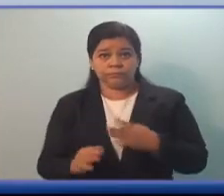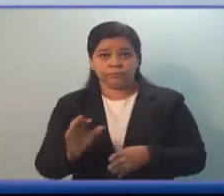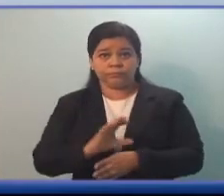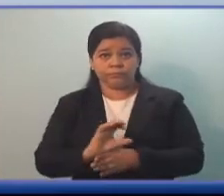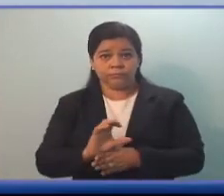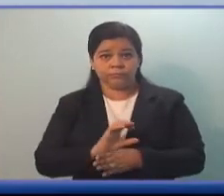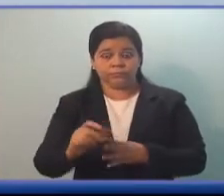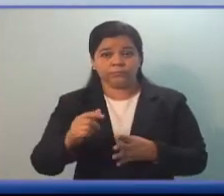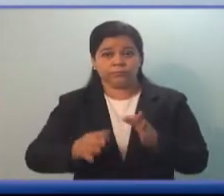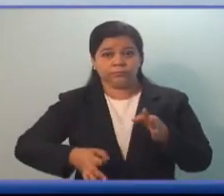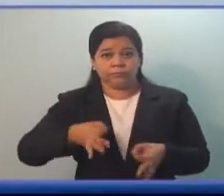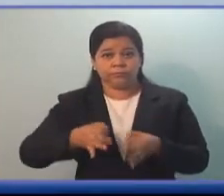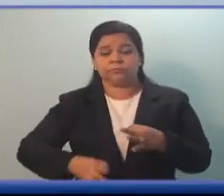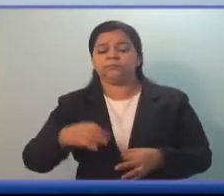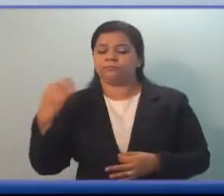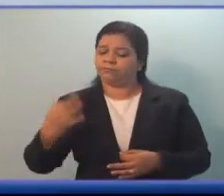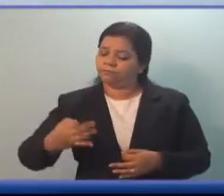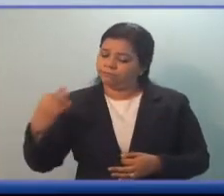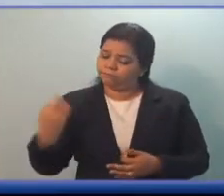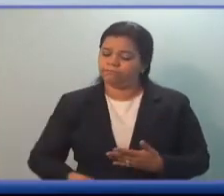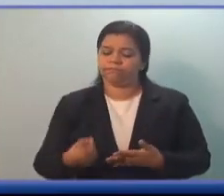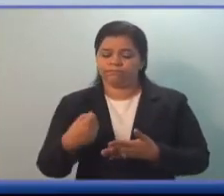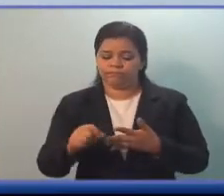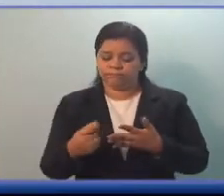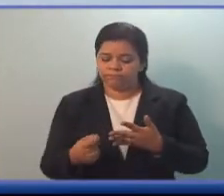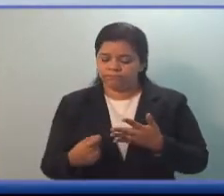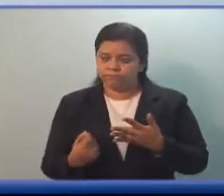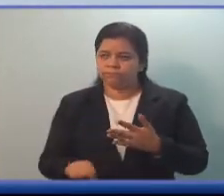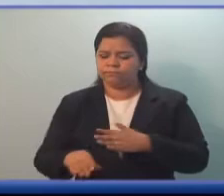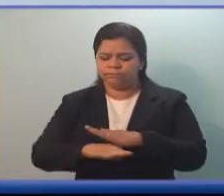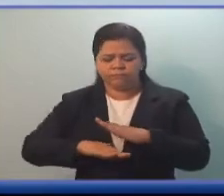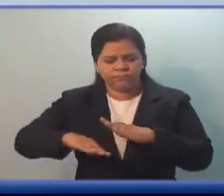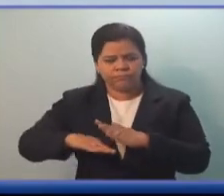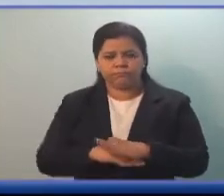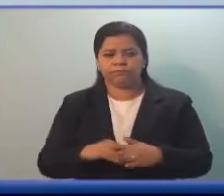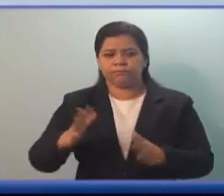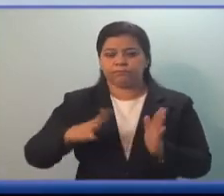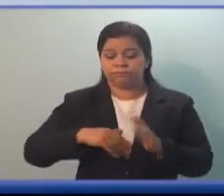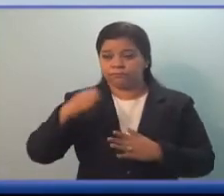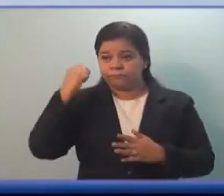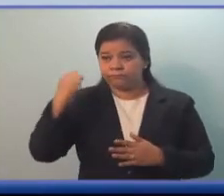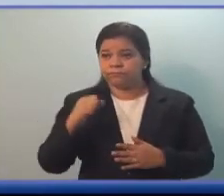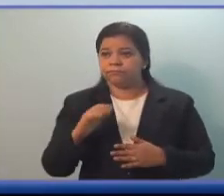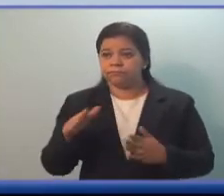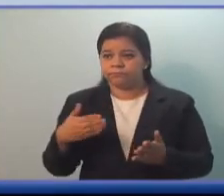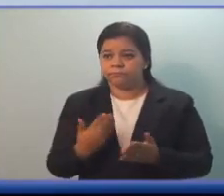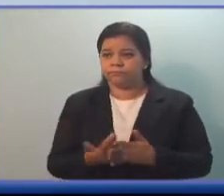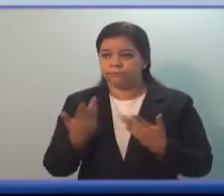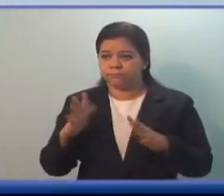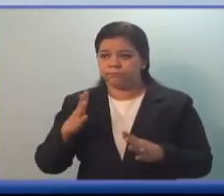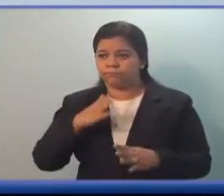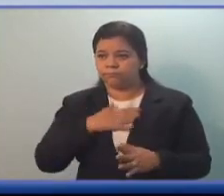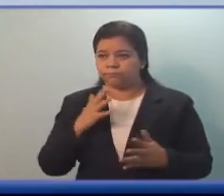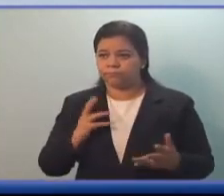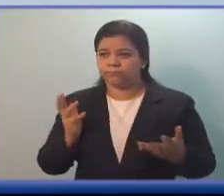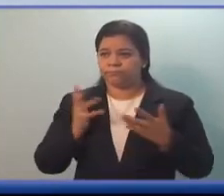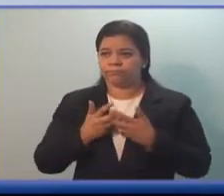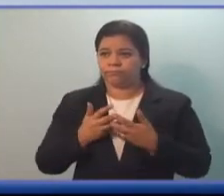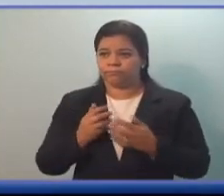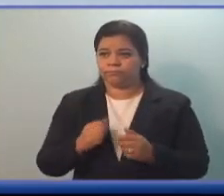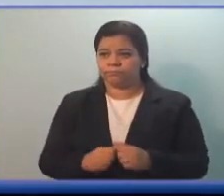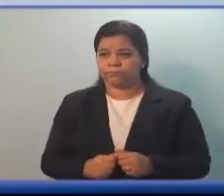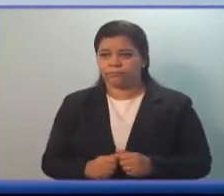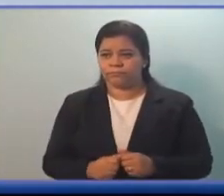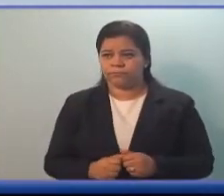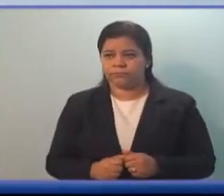sí debe ser revisada. Para mí es básico, porque es el trabajo jurisdiccional, es a lo que se debe la Corte. La Corte se debe precisamente